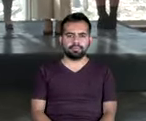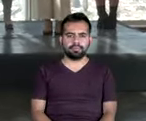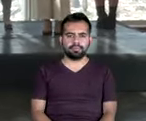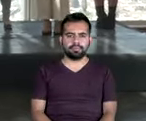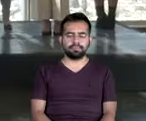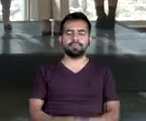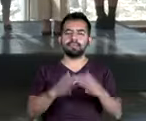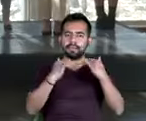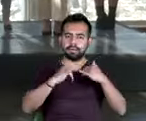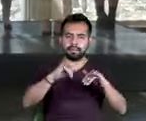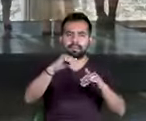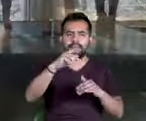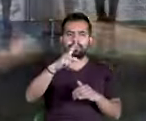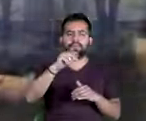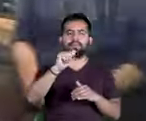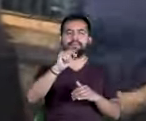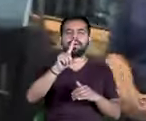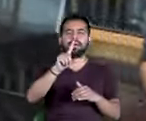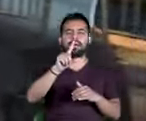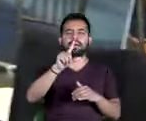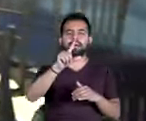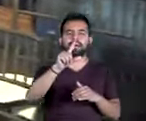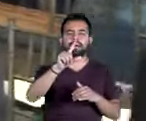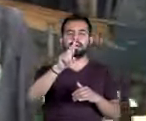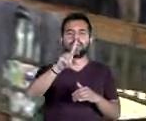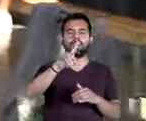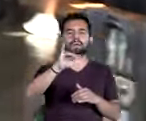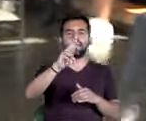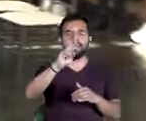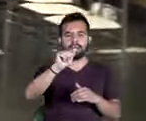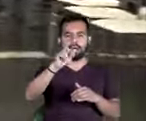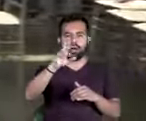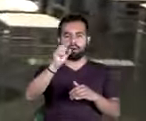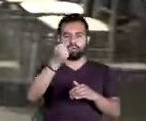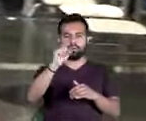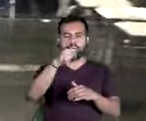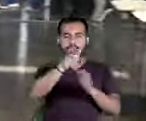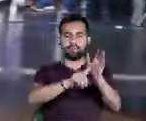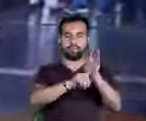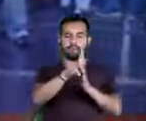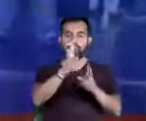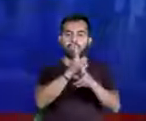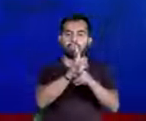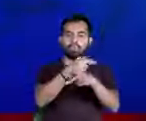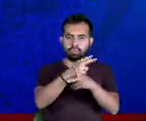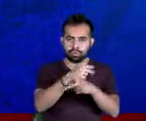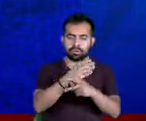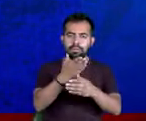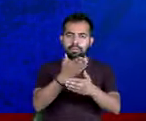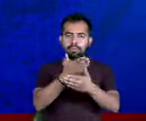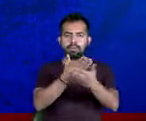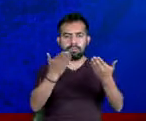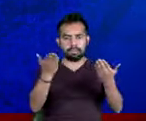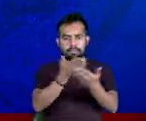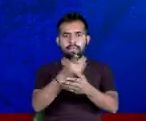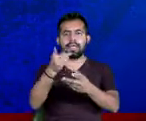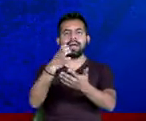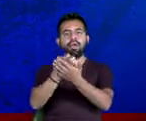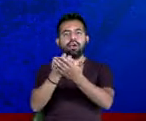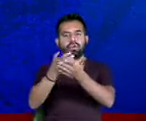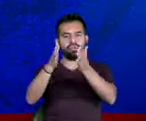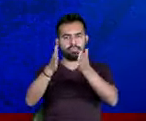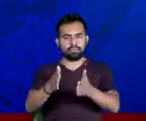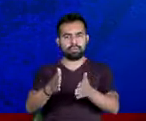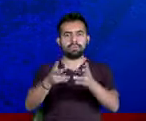Sigo con Paulina Procel, ella es secretaria de Desarrollo Productivo y Competitividad, economista y máster en